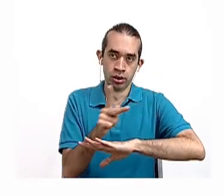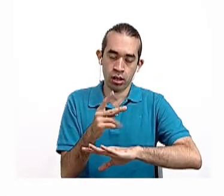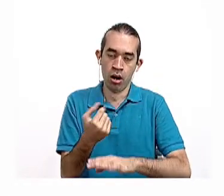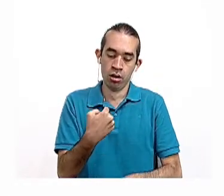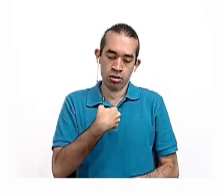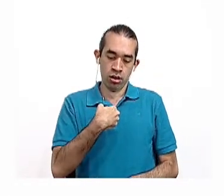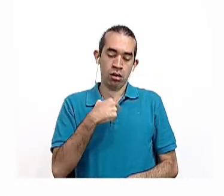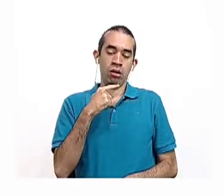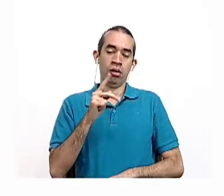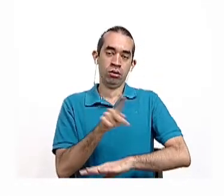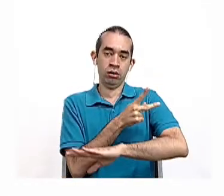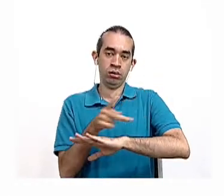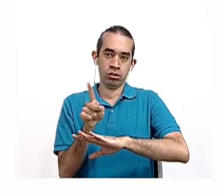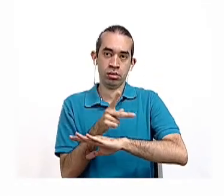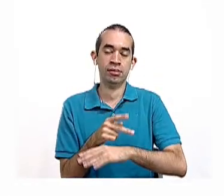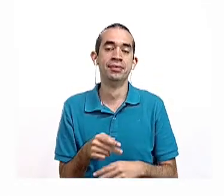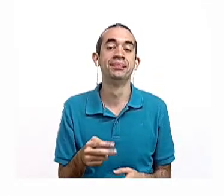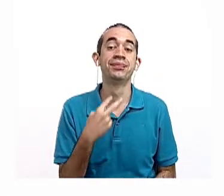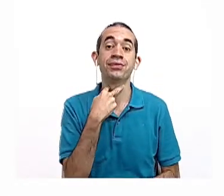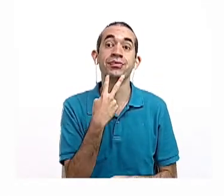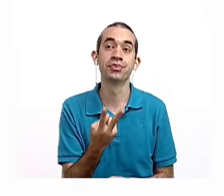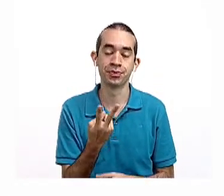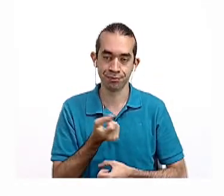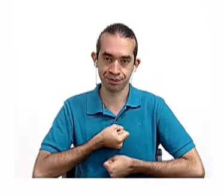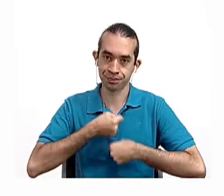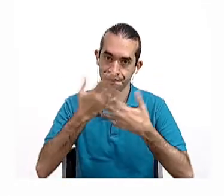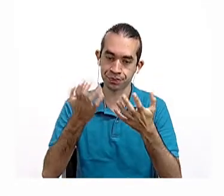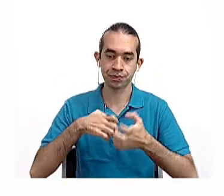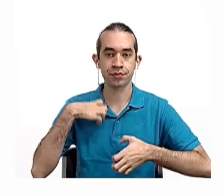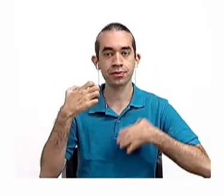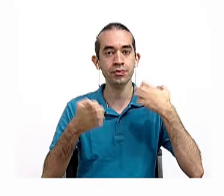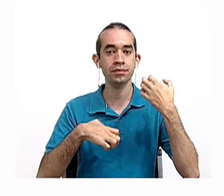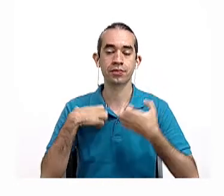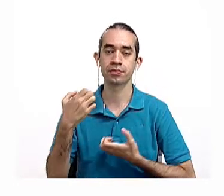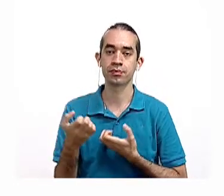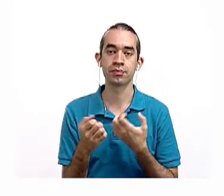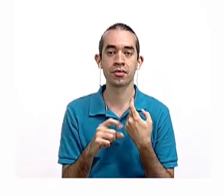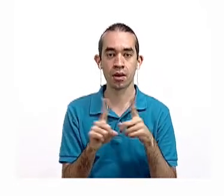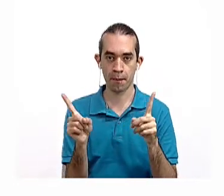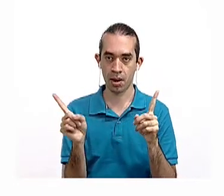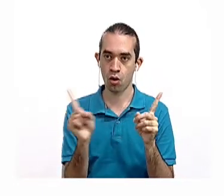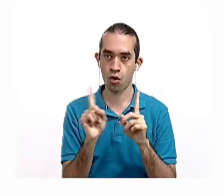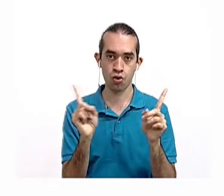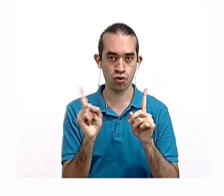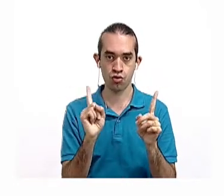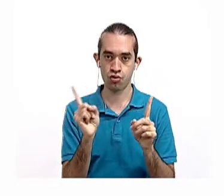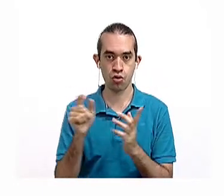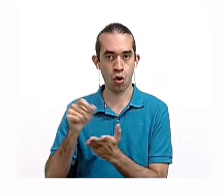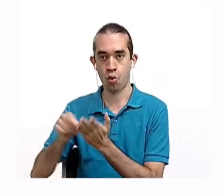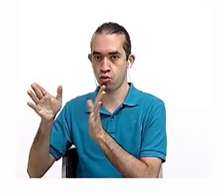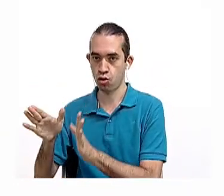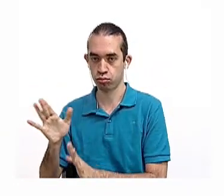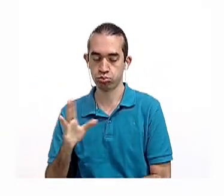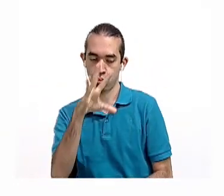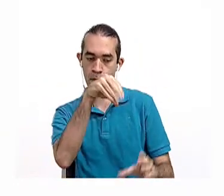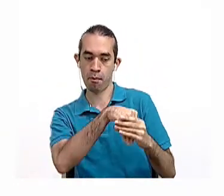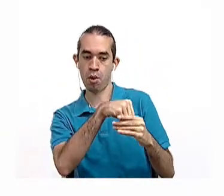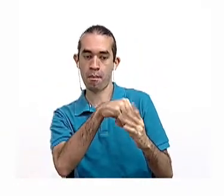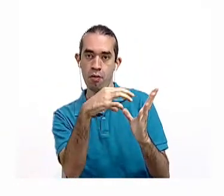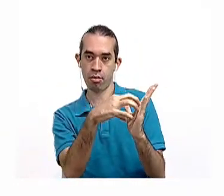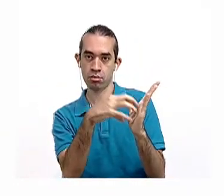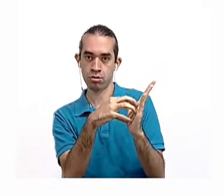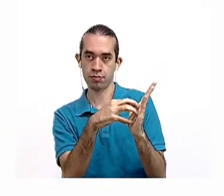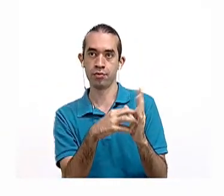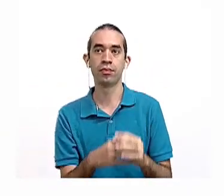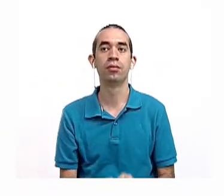lírico. Esta voz manifiesta sus emociones, pero no corresponde al autor, es el yo.